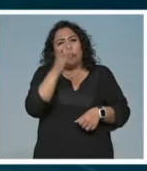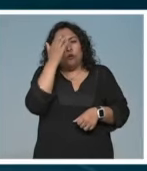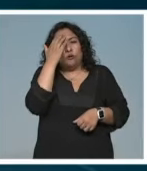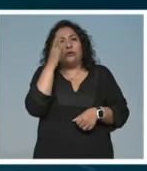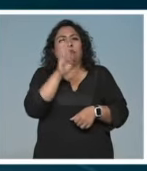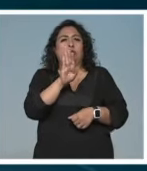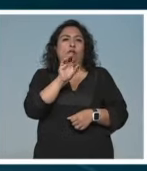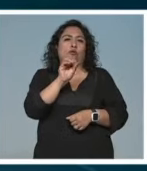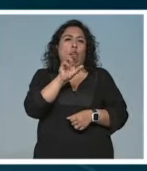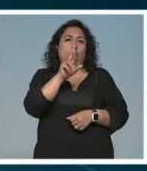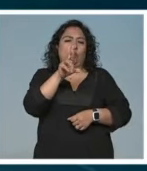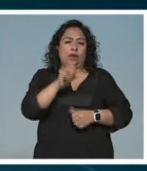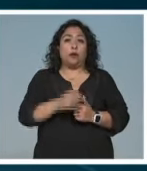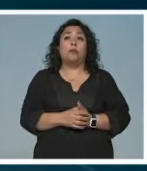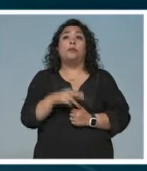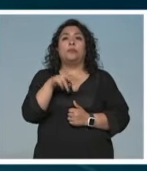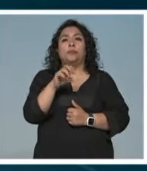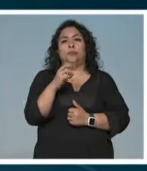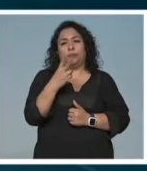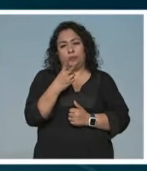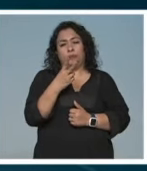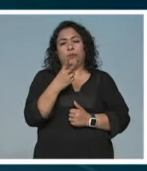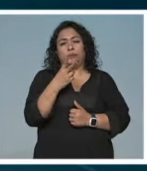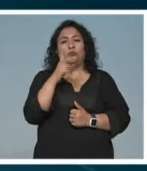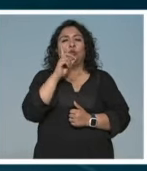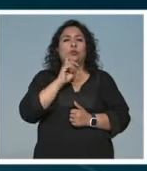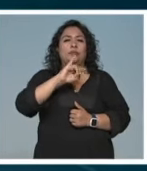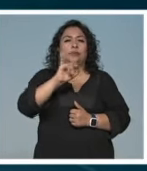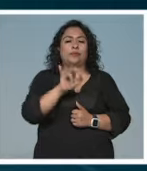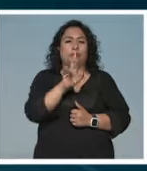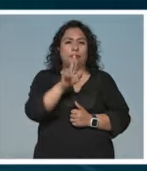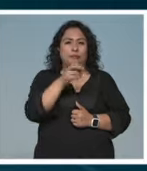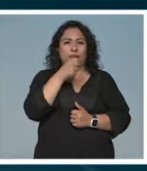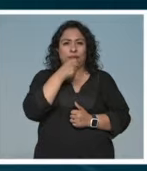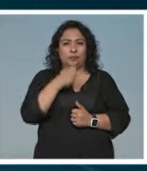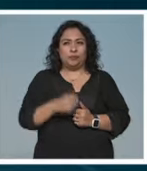del bolero. Para Noticias 22, Jimena Rodríguez.